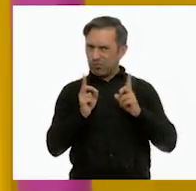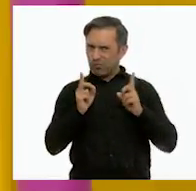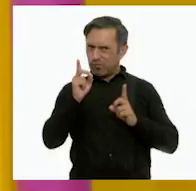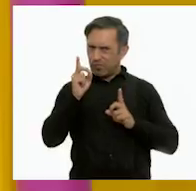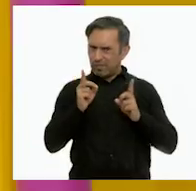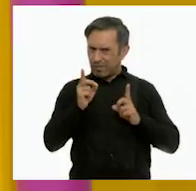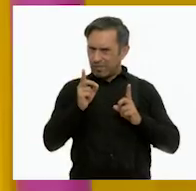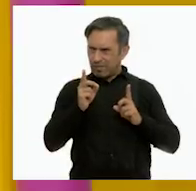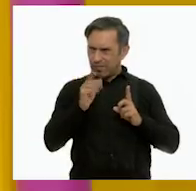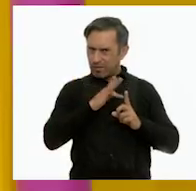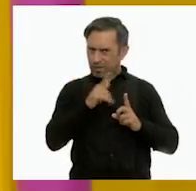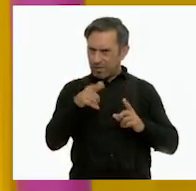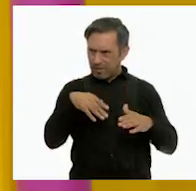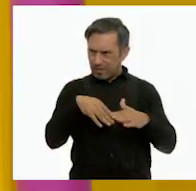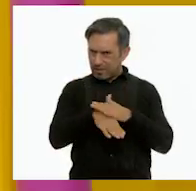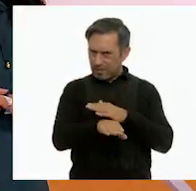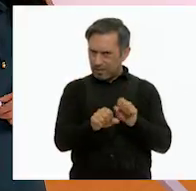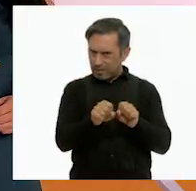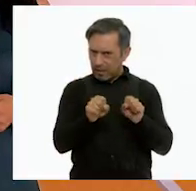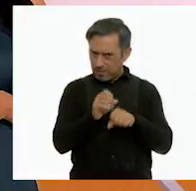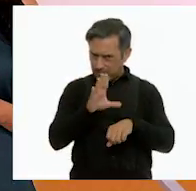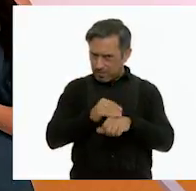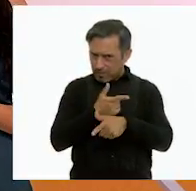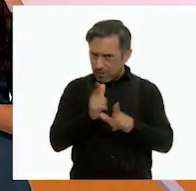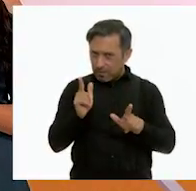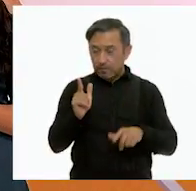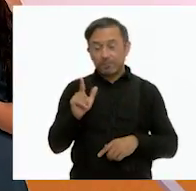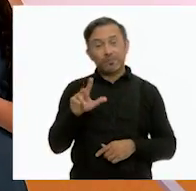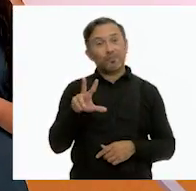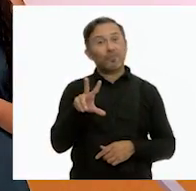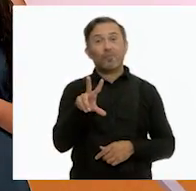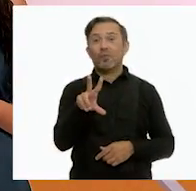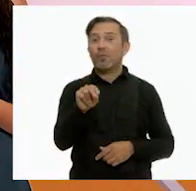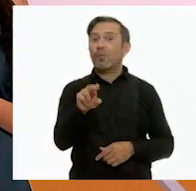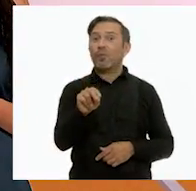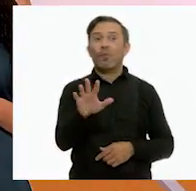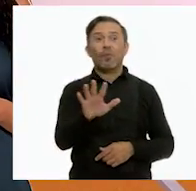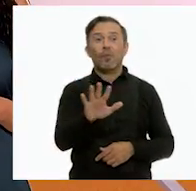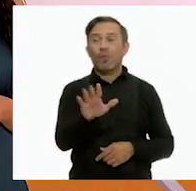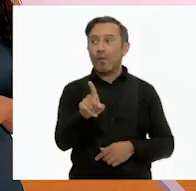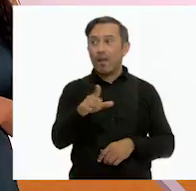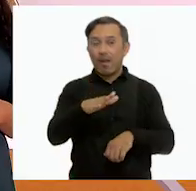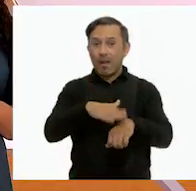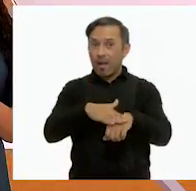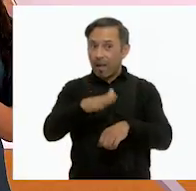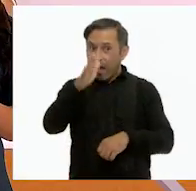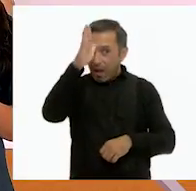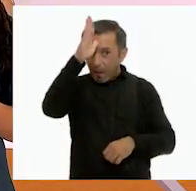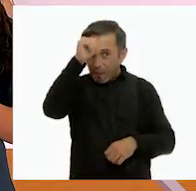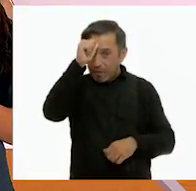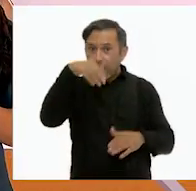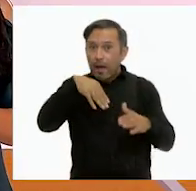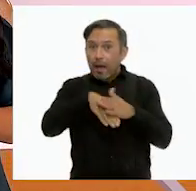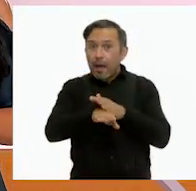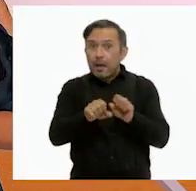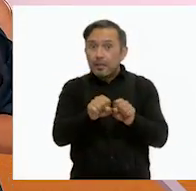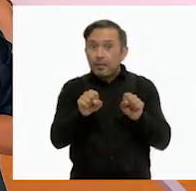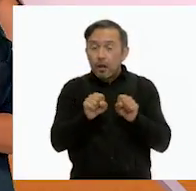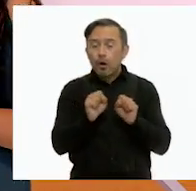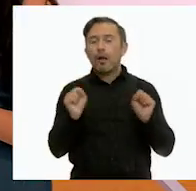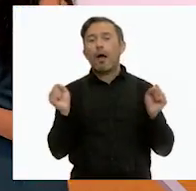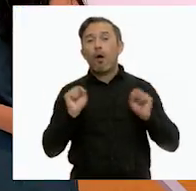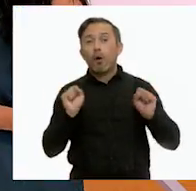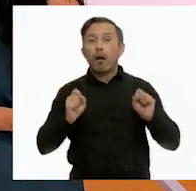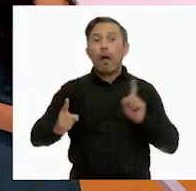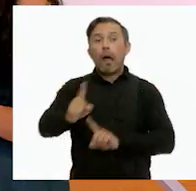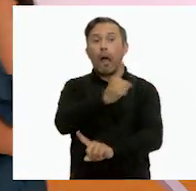hacer dentro del salón de clases. No, recuerden que en el salón de clases debemos de evitar correr. Entonces,